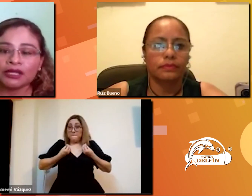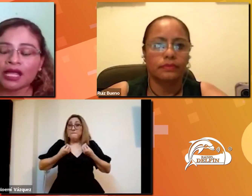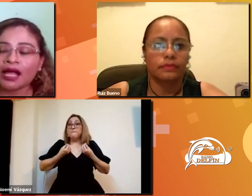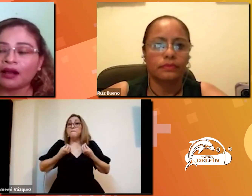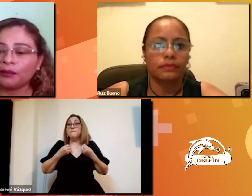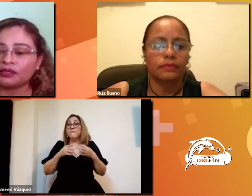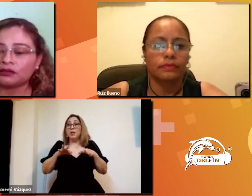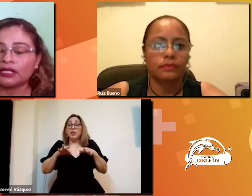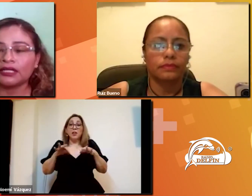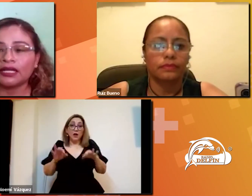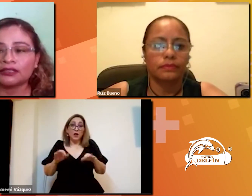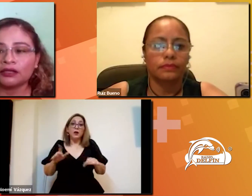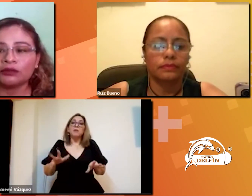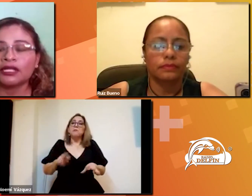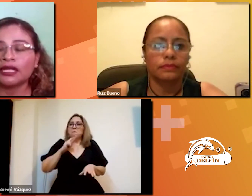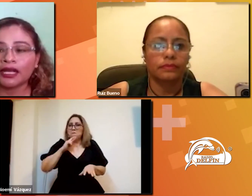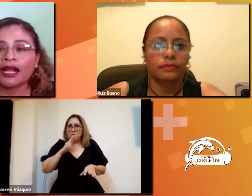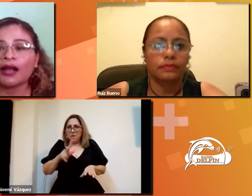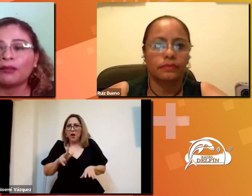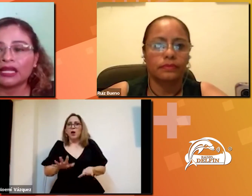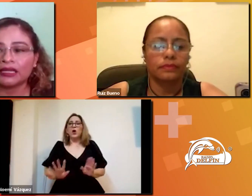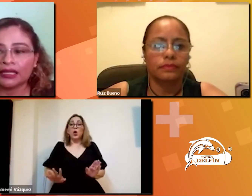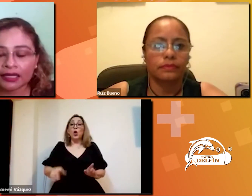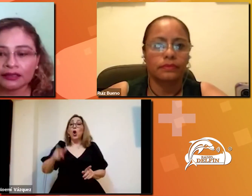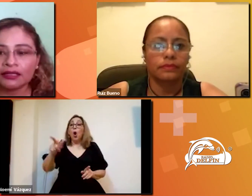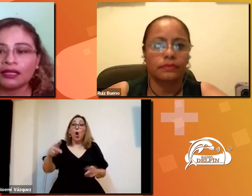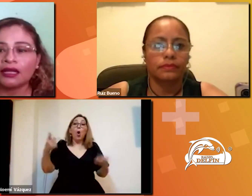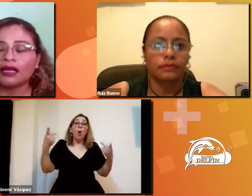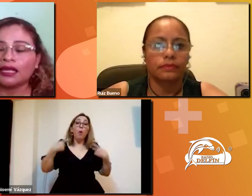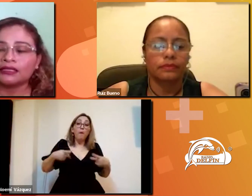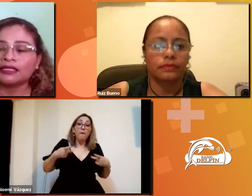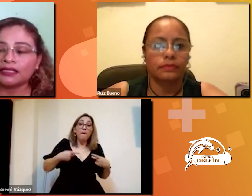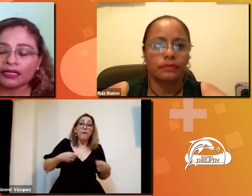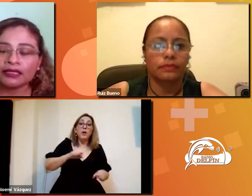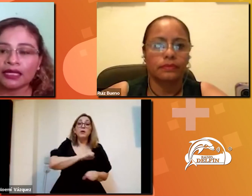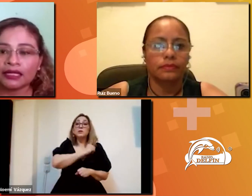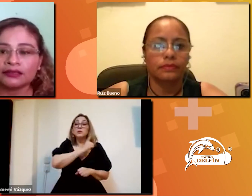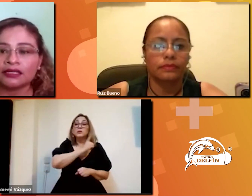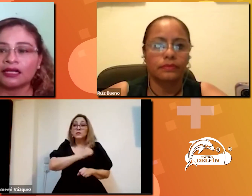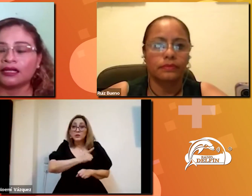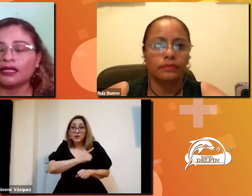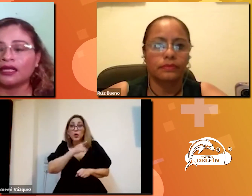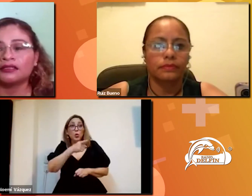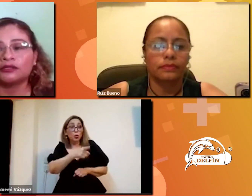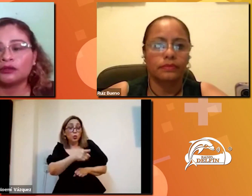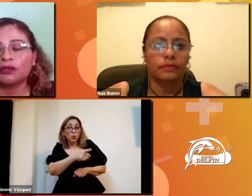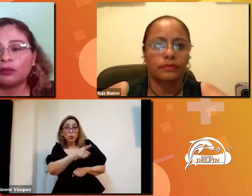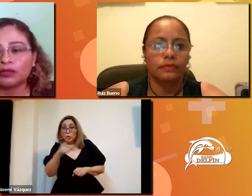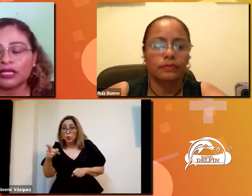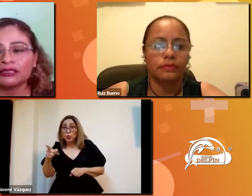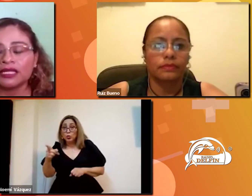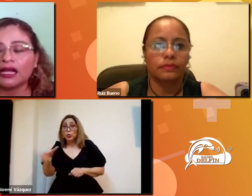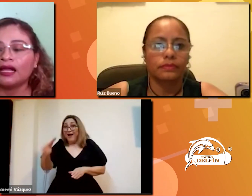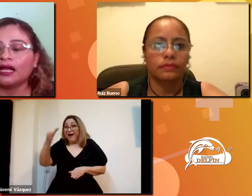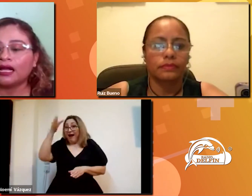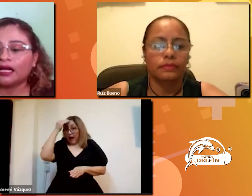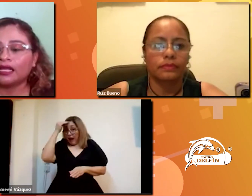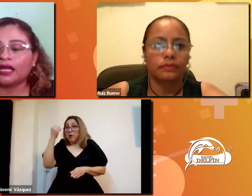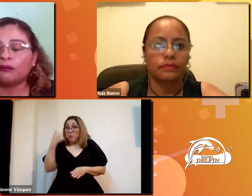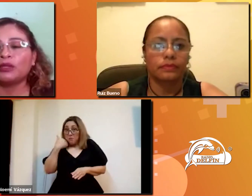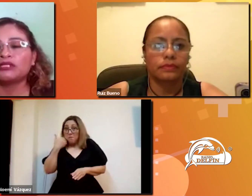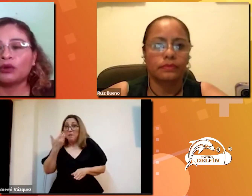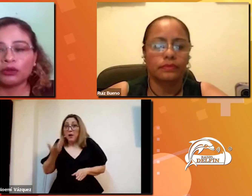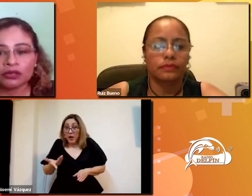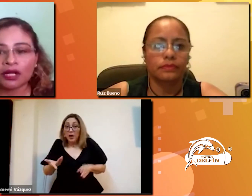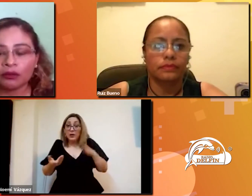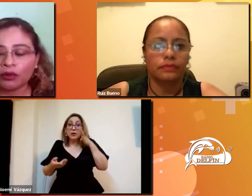se le invita al personal de la salud que quieran aprender estas técnicas, que es de suma importancia,